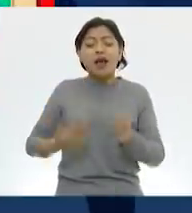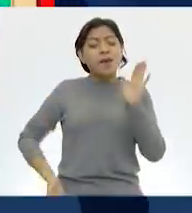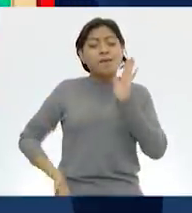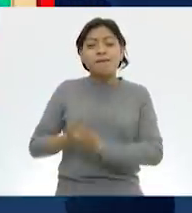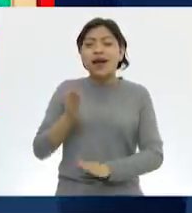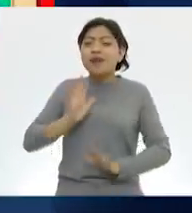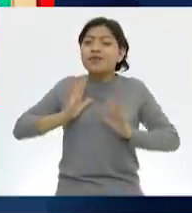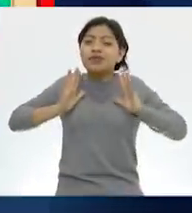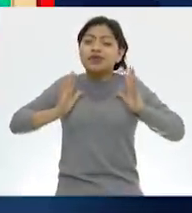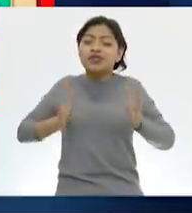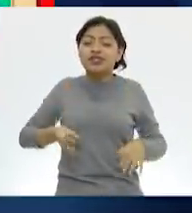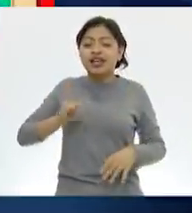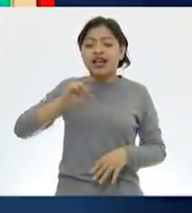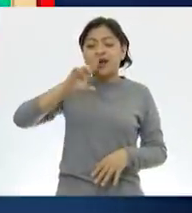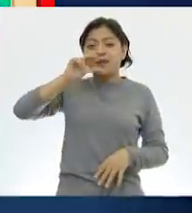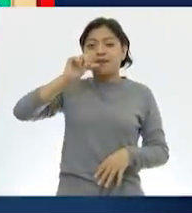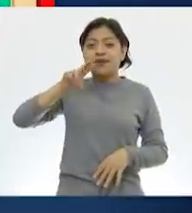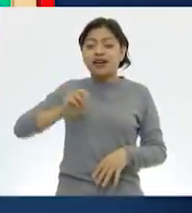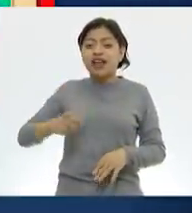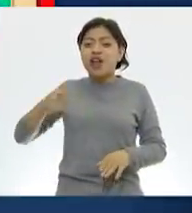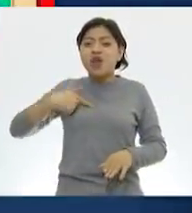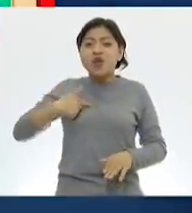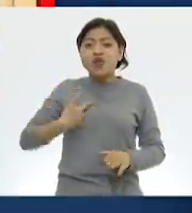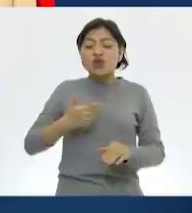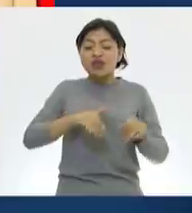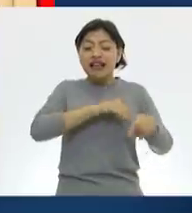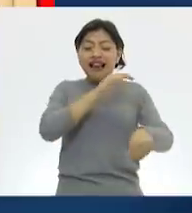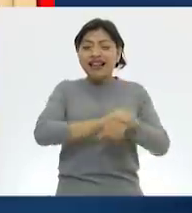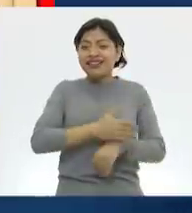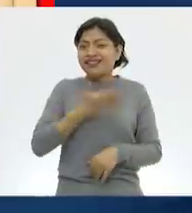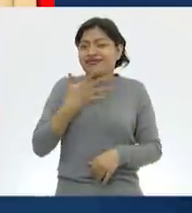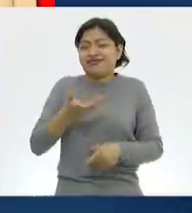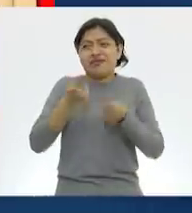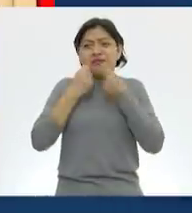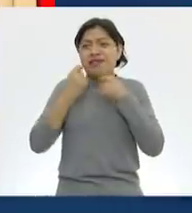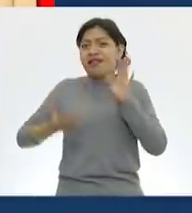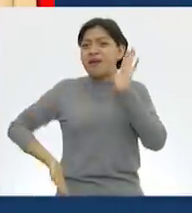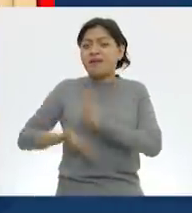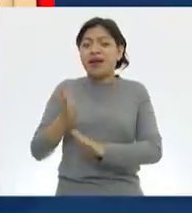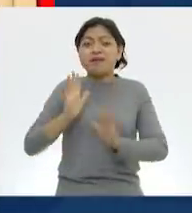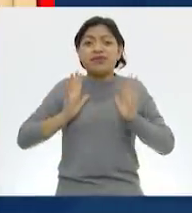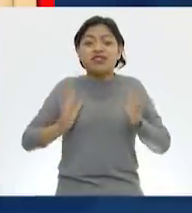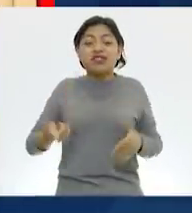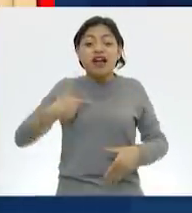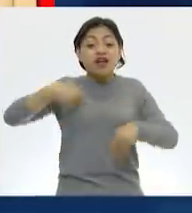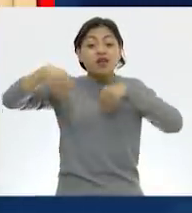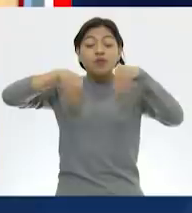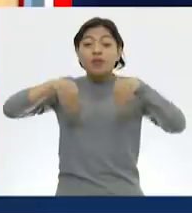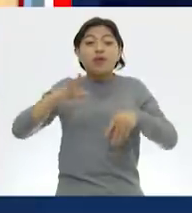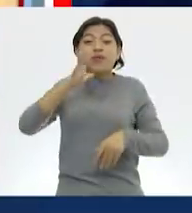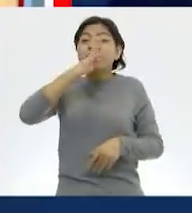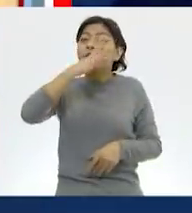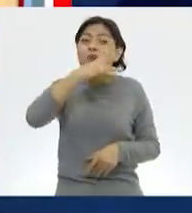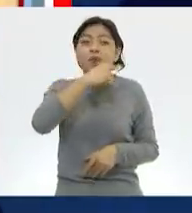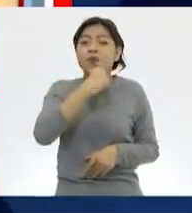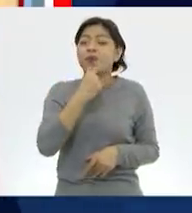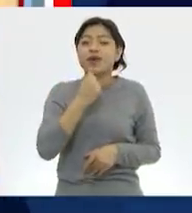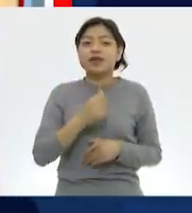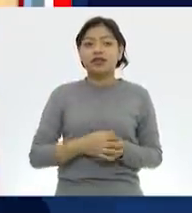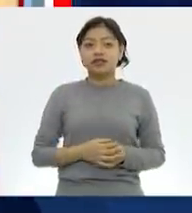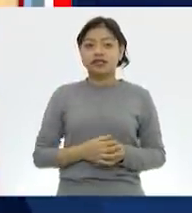suplicó Mariano. Ya no me importa reprobar. Alguien me agarra los pies y no puedo moverme. Eran